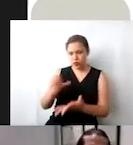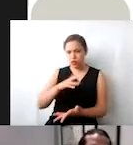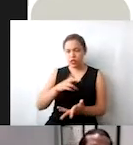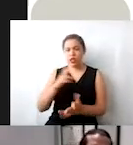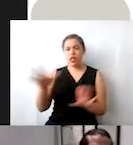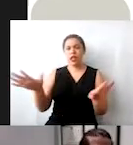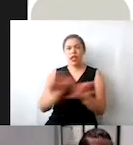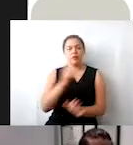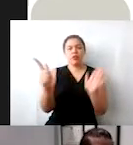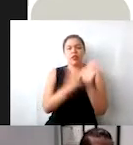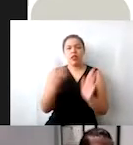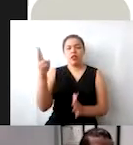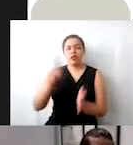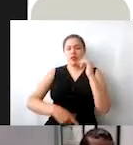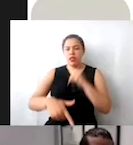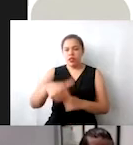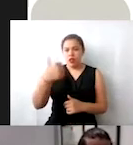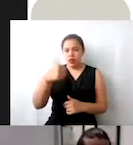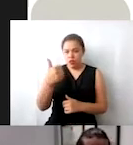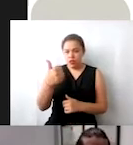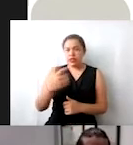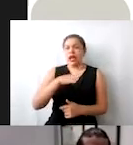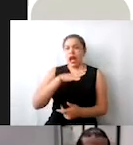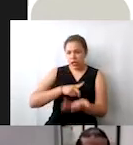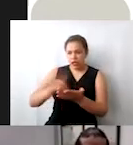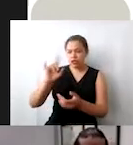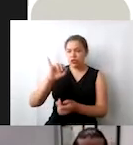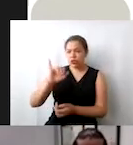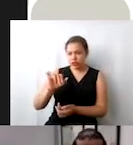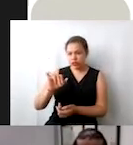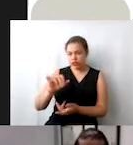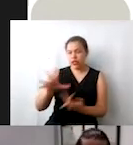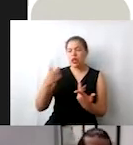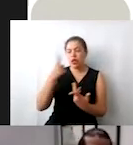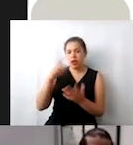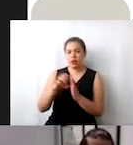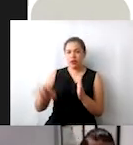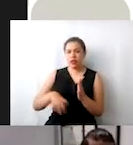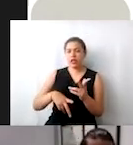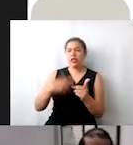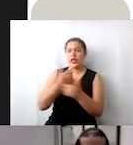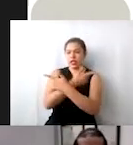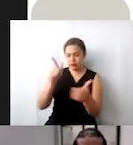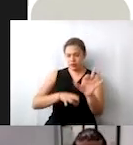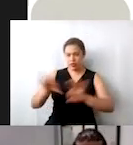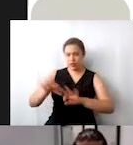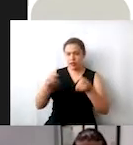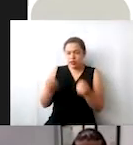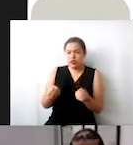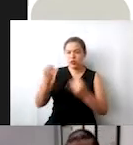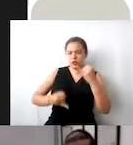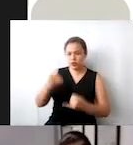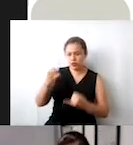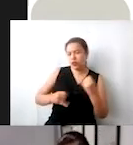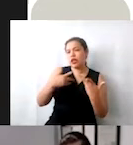2011 se dijo, bueno, es que sí tienen derechos, como por ejemplo la libertad de trabajo, seguridad jurídica, acceso a la